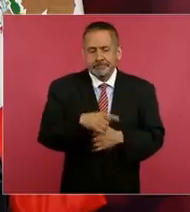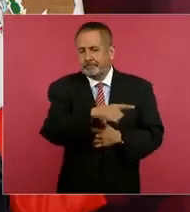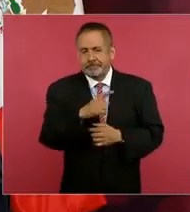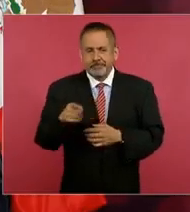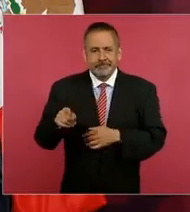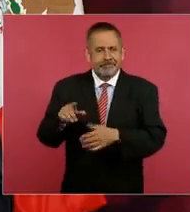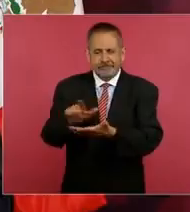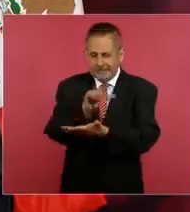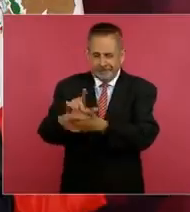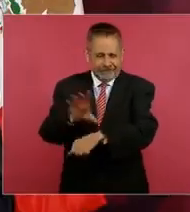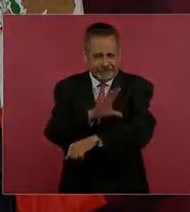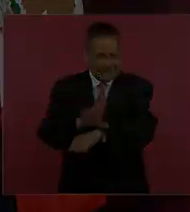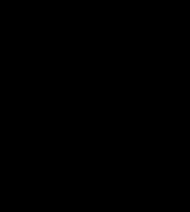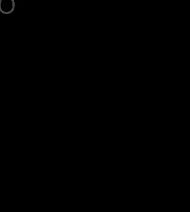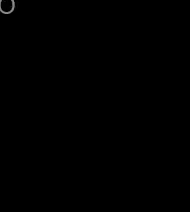reforma energética.